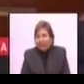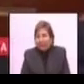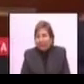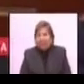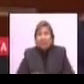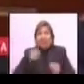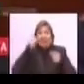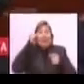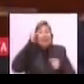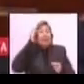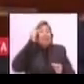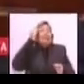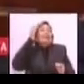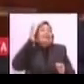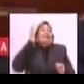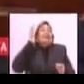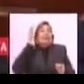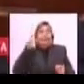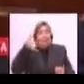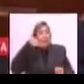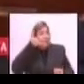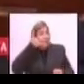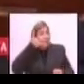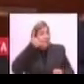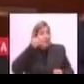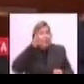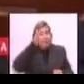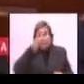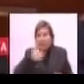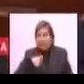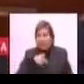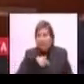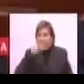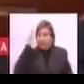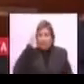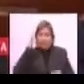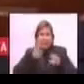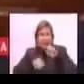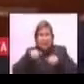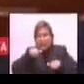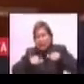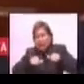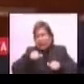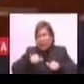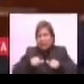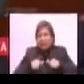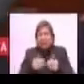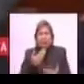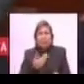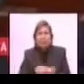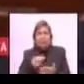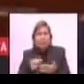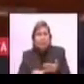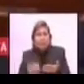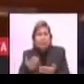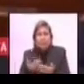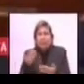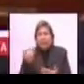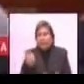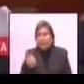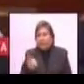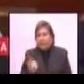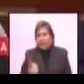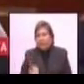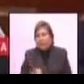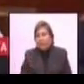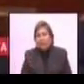nos hemos enterado, pues ahí alguien llamó por teléfono, ¿no? Nos hemos enterado que hay cierta duda respecto al asunto planteado en la carta anterior. Esto